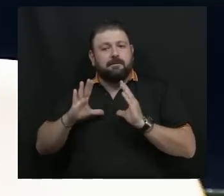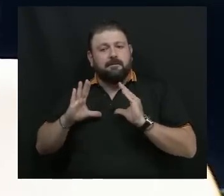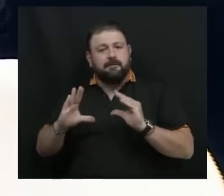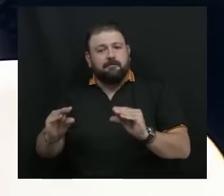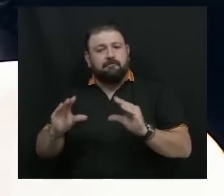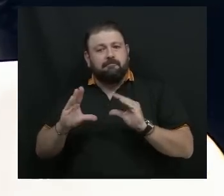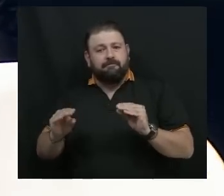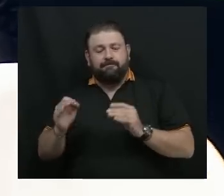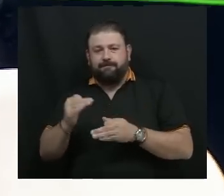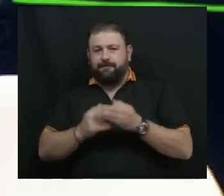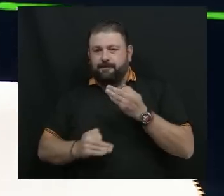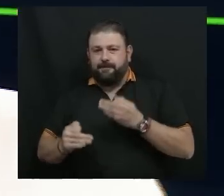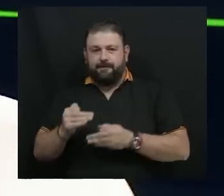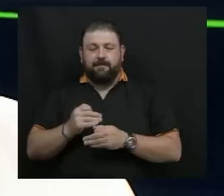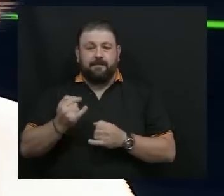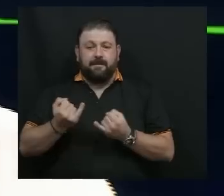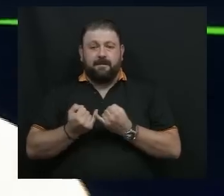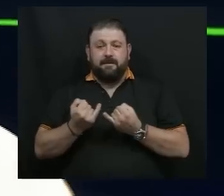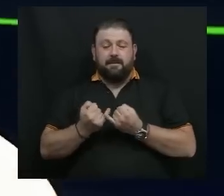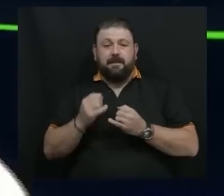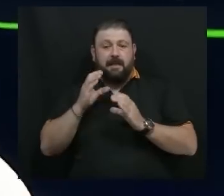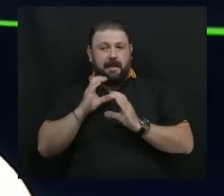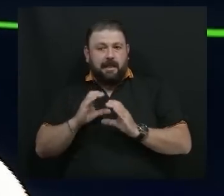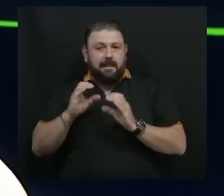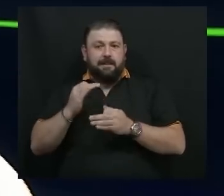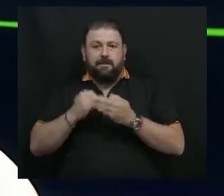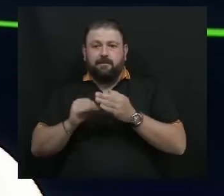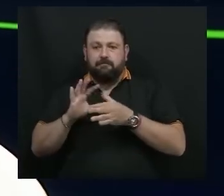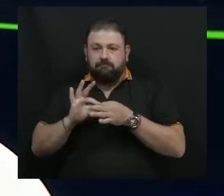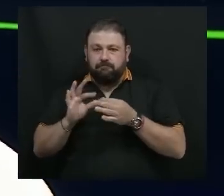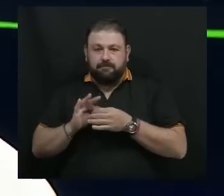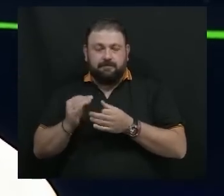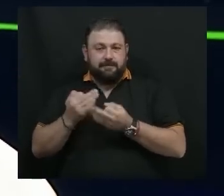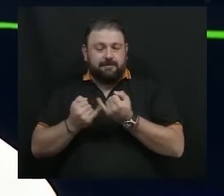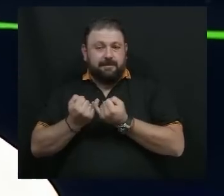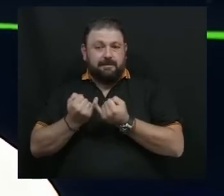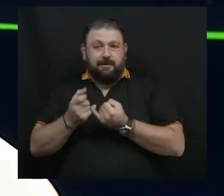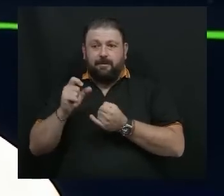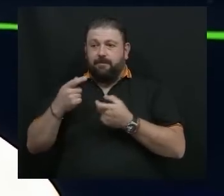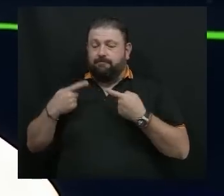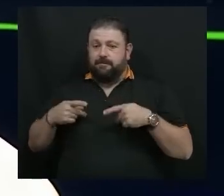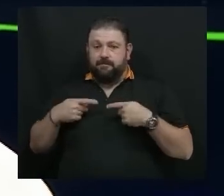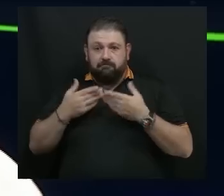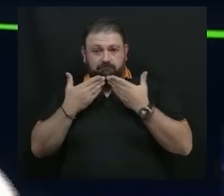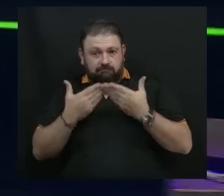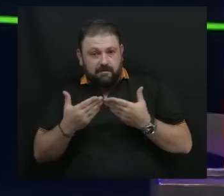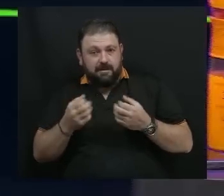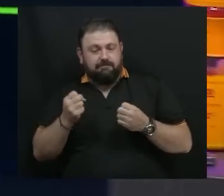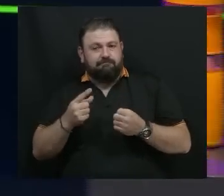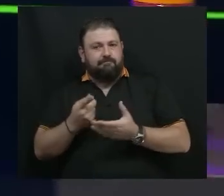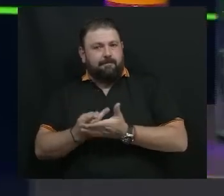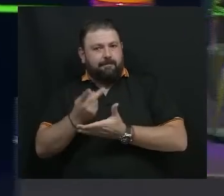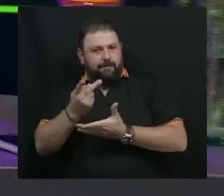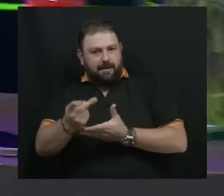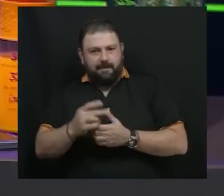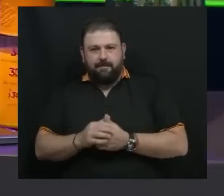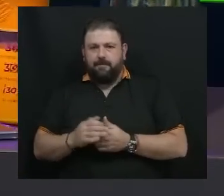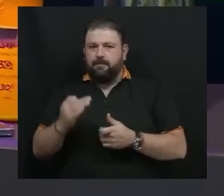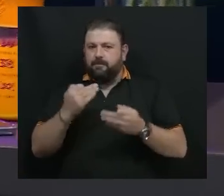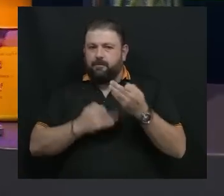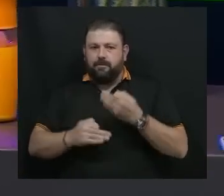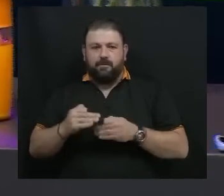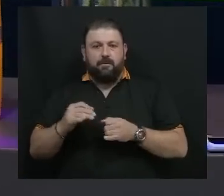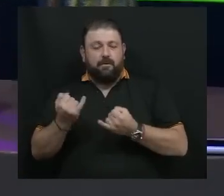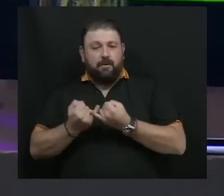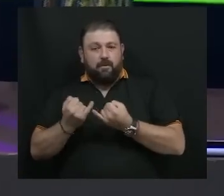canción y cada vez que un cantante la interpreta, pues este compositor recibe una regalía. O cuando un escritor, valga la redundancia, escribe un